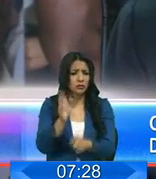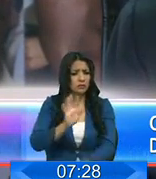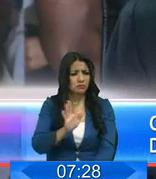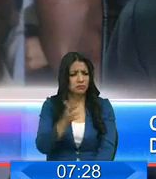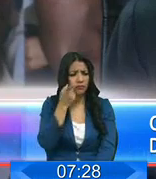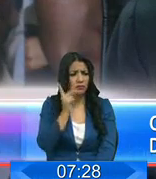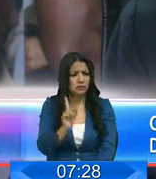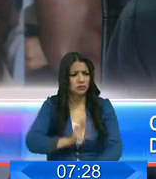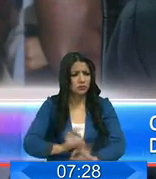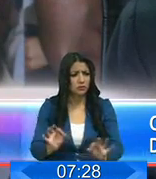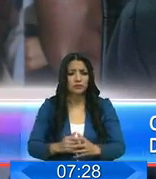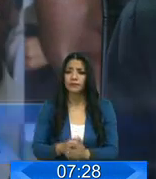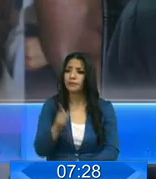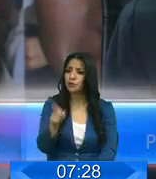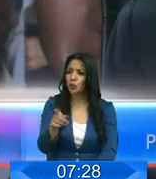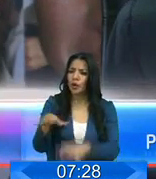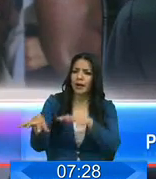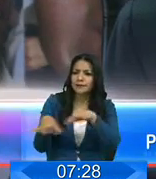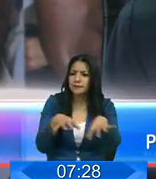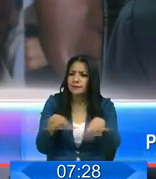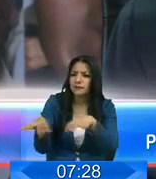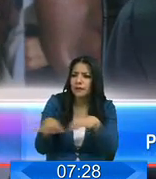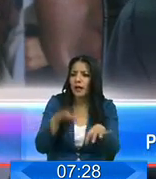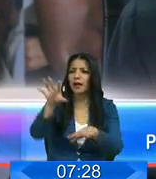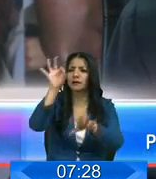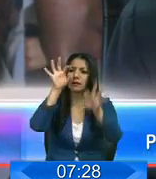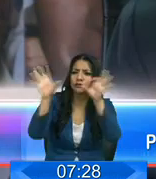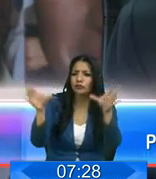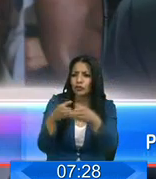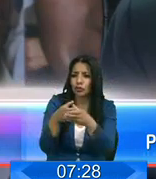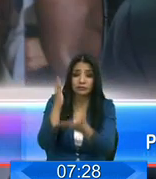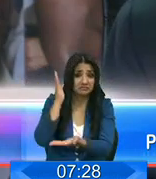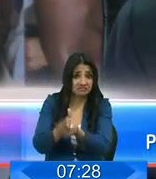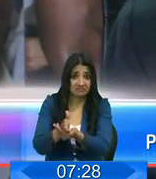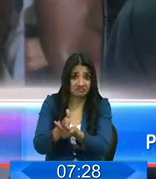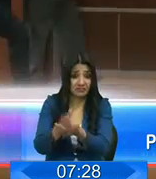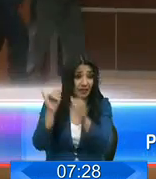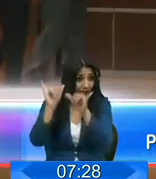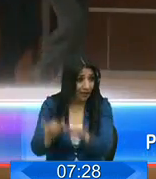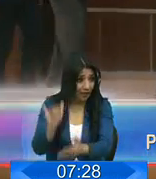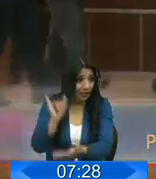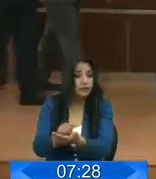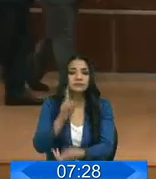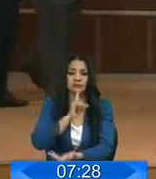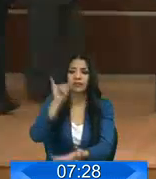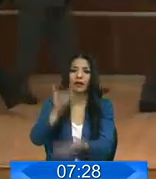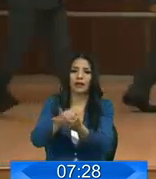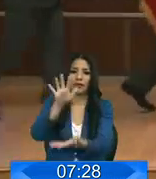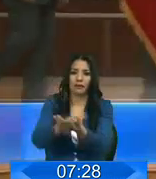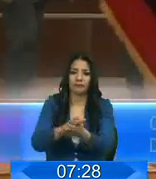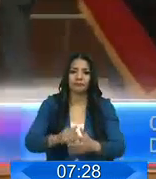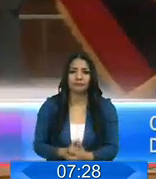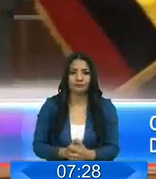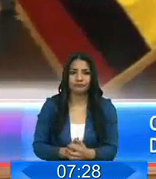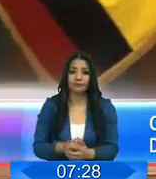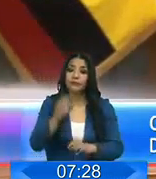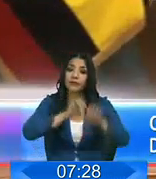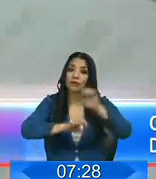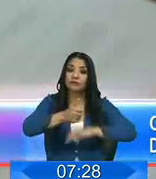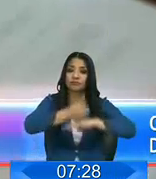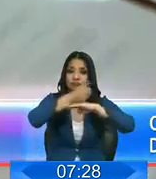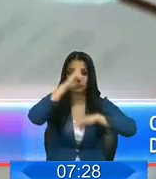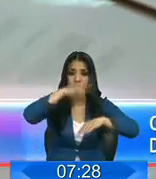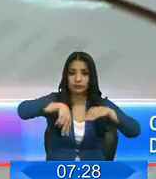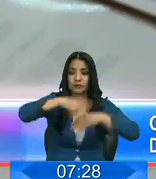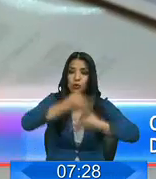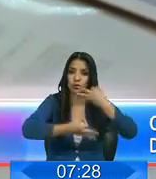nadie. O sea, lo que ustedes designaron, hicieron, eso es inamovible. Inamovible. Respalda la evaluación a la Corte Nacional de Justicia y